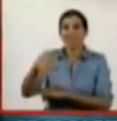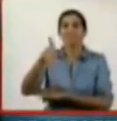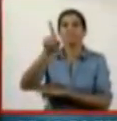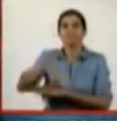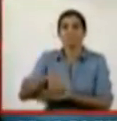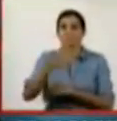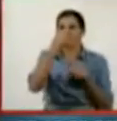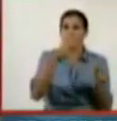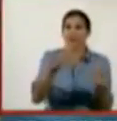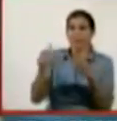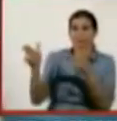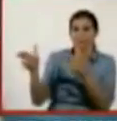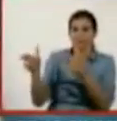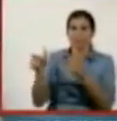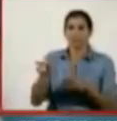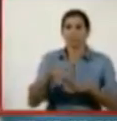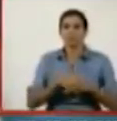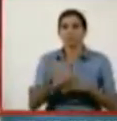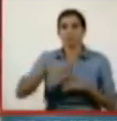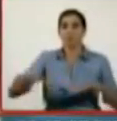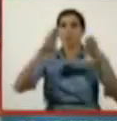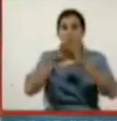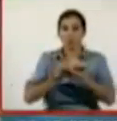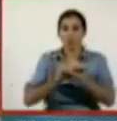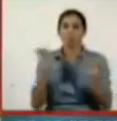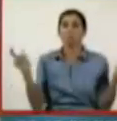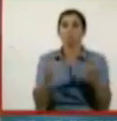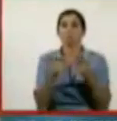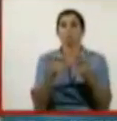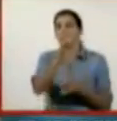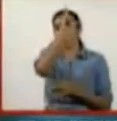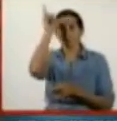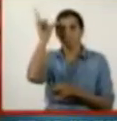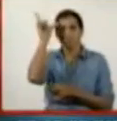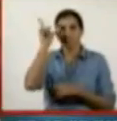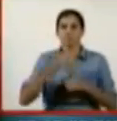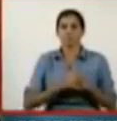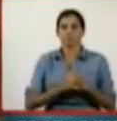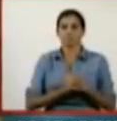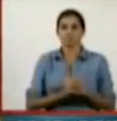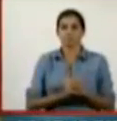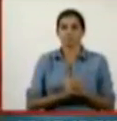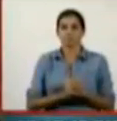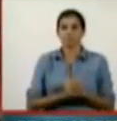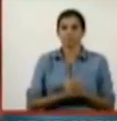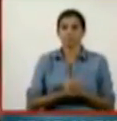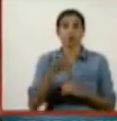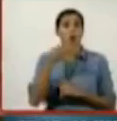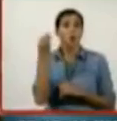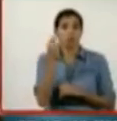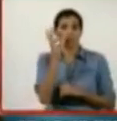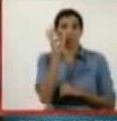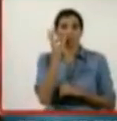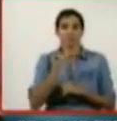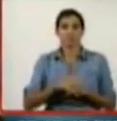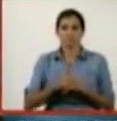de su país Esta noche me he reunido con Leopoldo López figura joven con